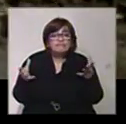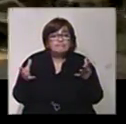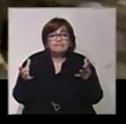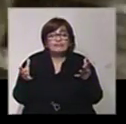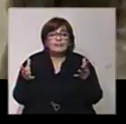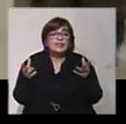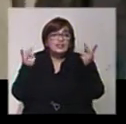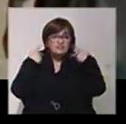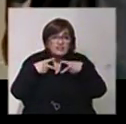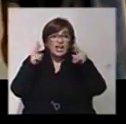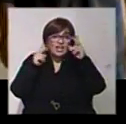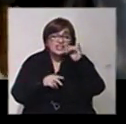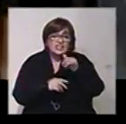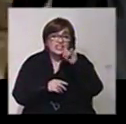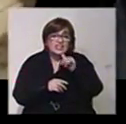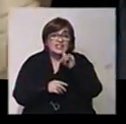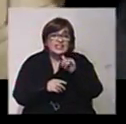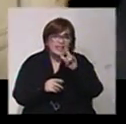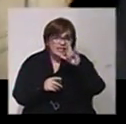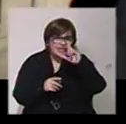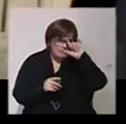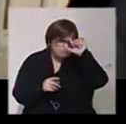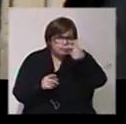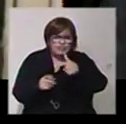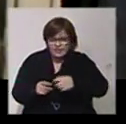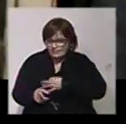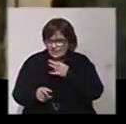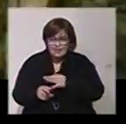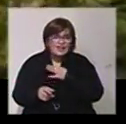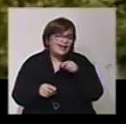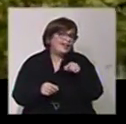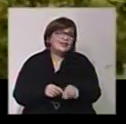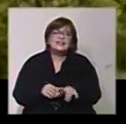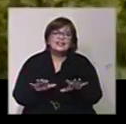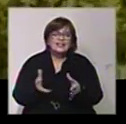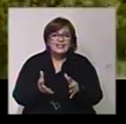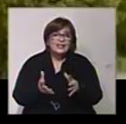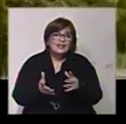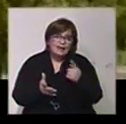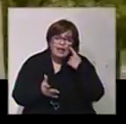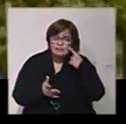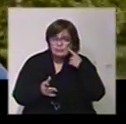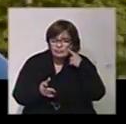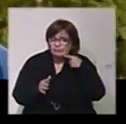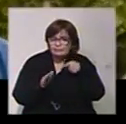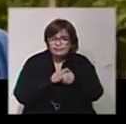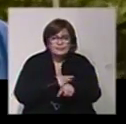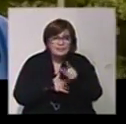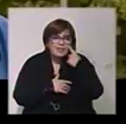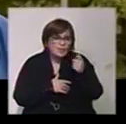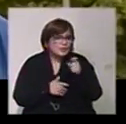que viajar le cambió la vida y que él lo que le pasa con eso es, él dice, vi el mundo, he visto cómo viven las